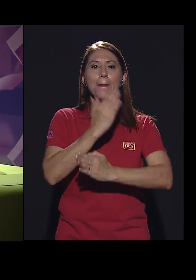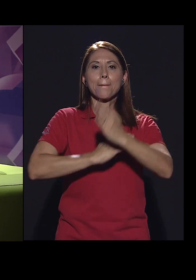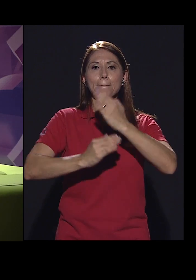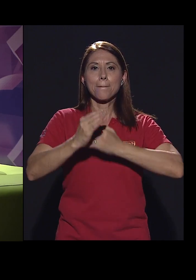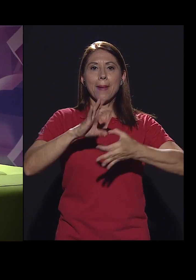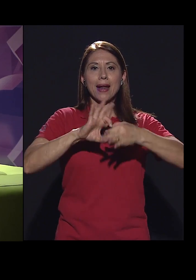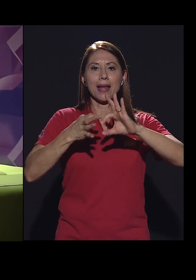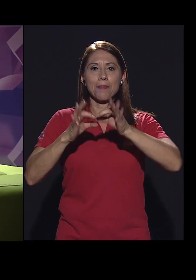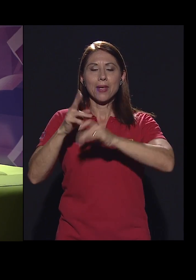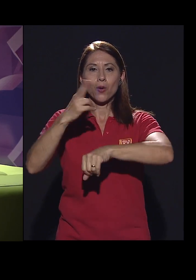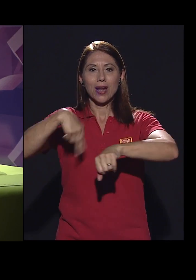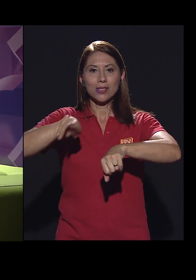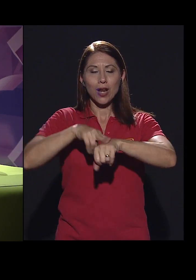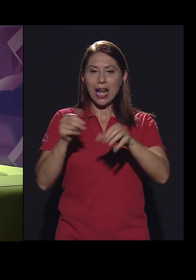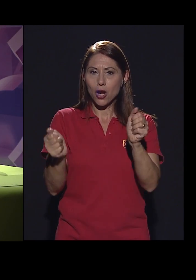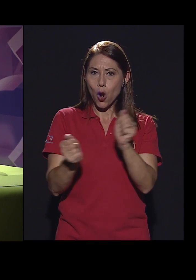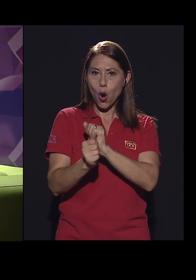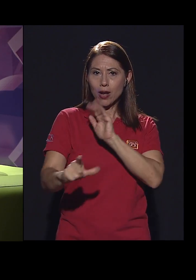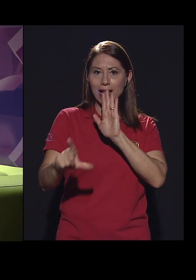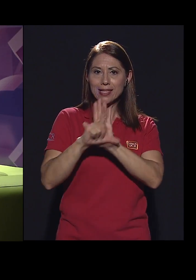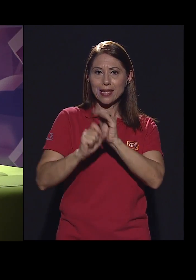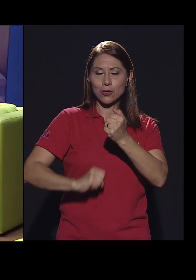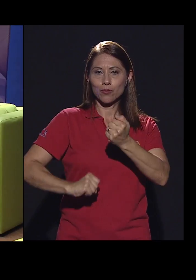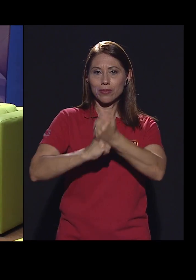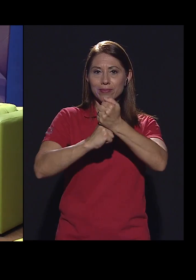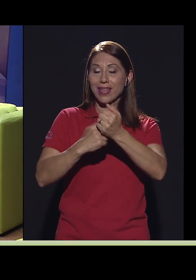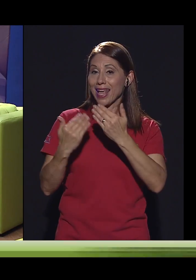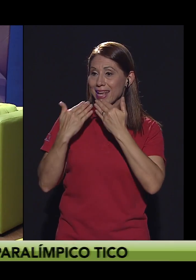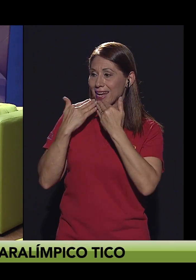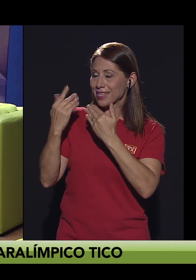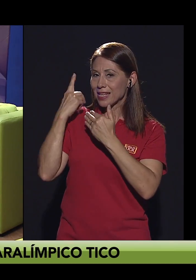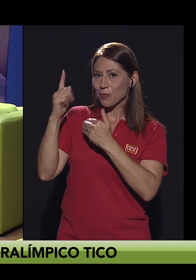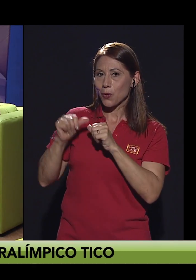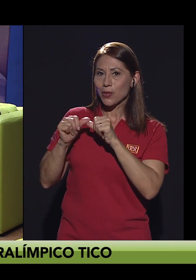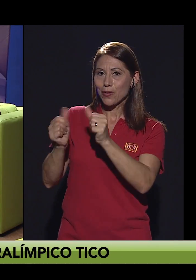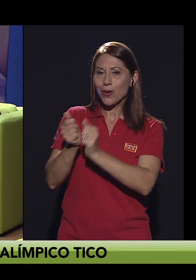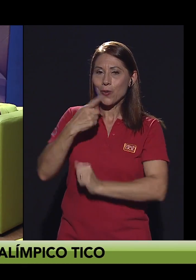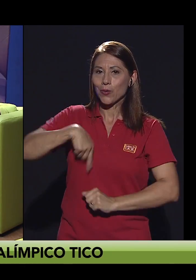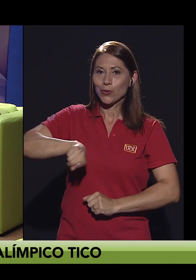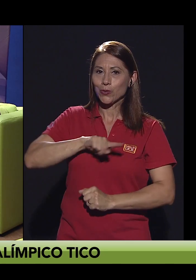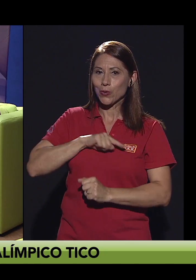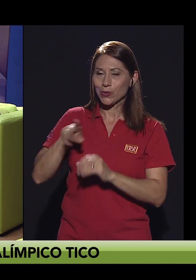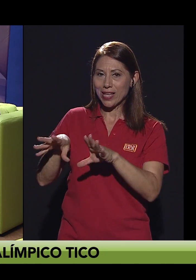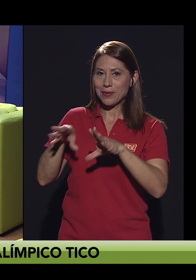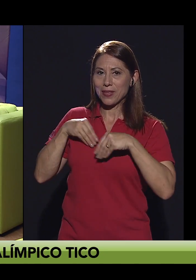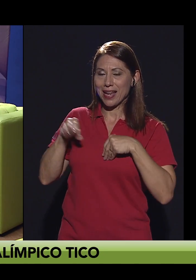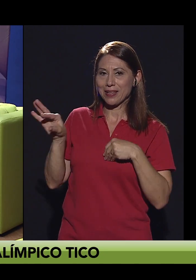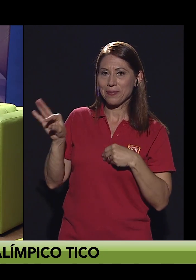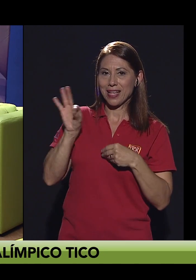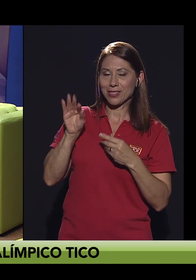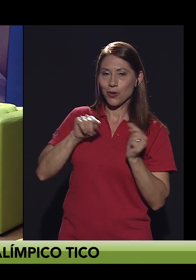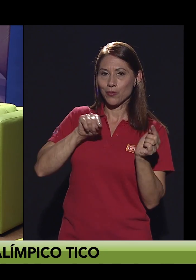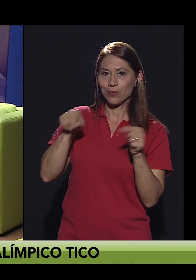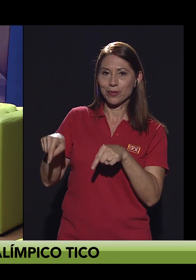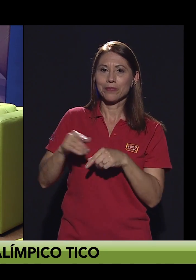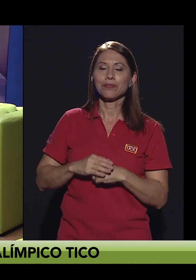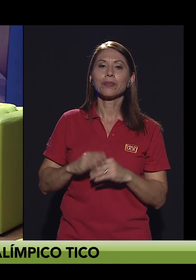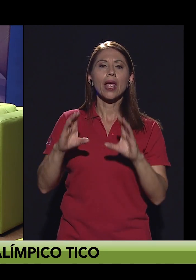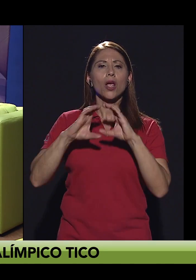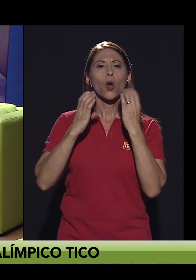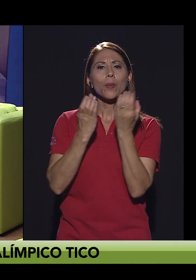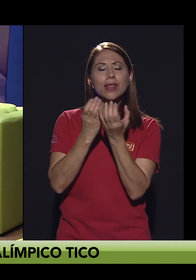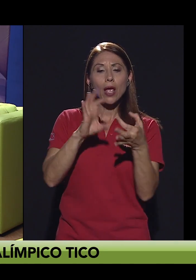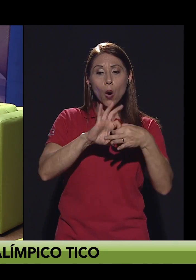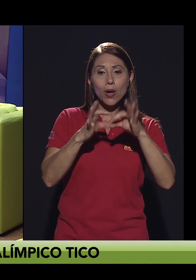Nacional y con legislación que le respalde. Muchas gracias, don Henry, por seguir con nosotros y por acceder a nuestra invitación.